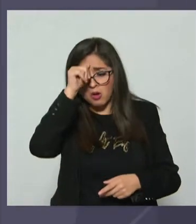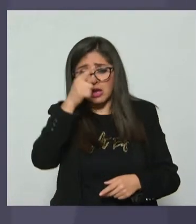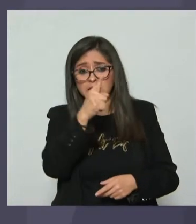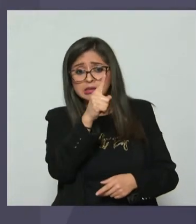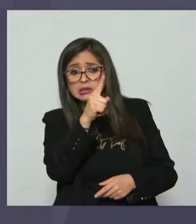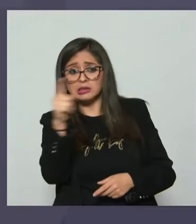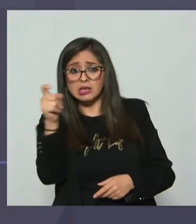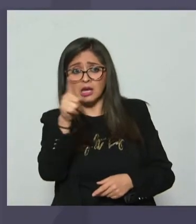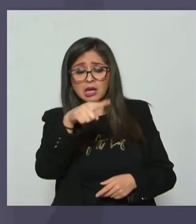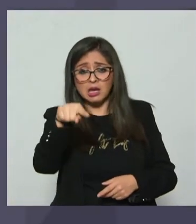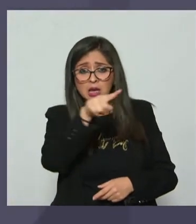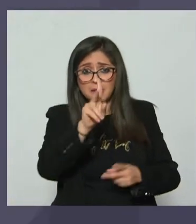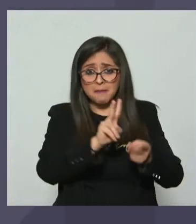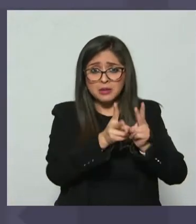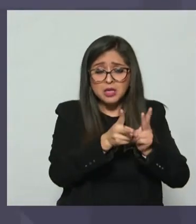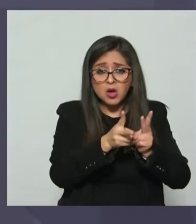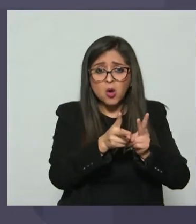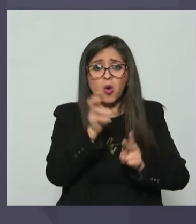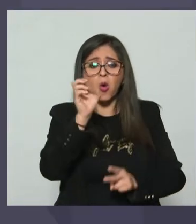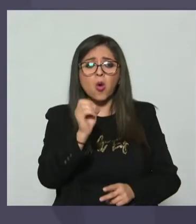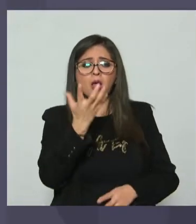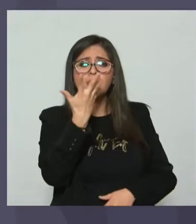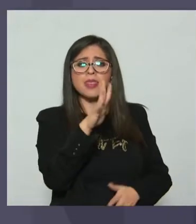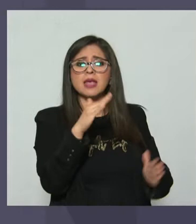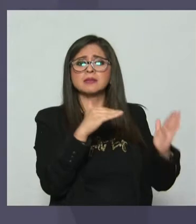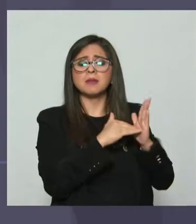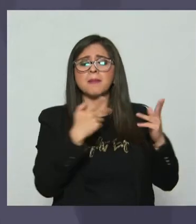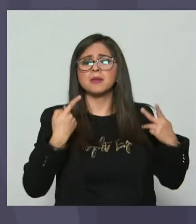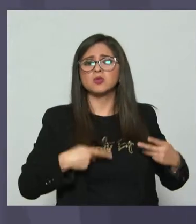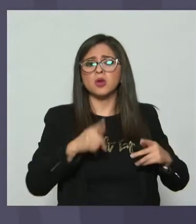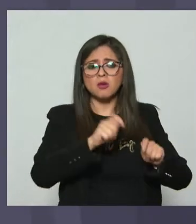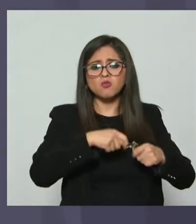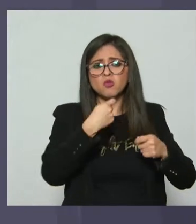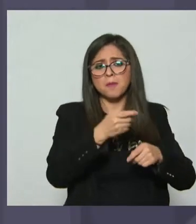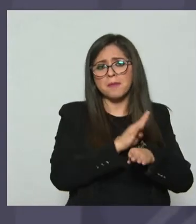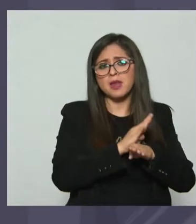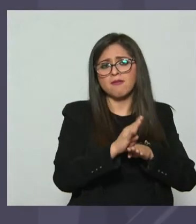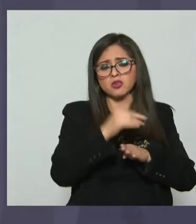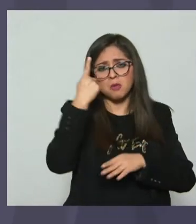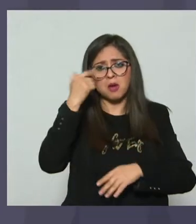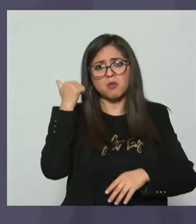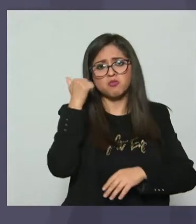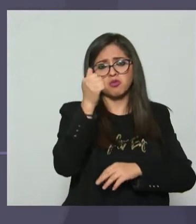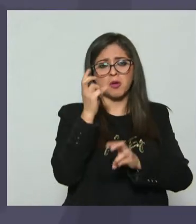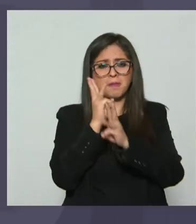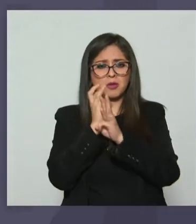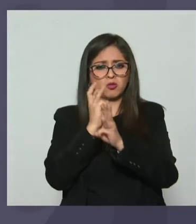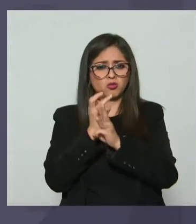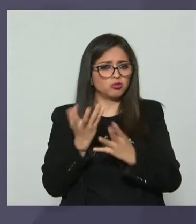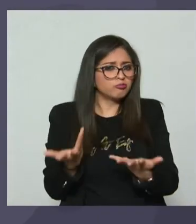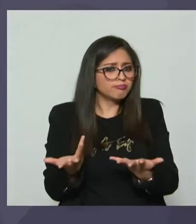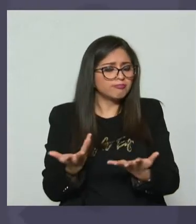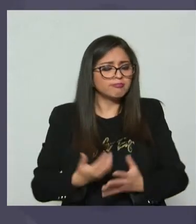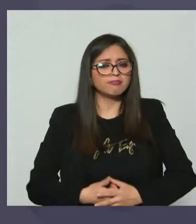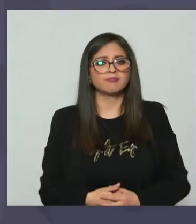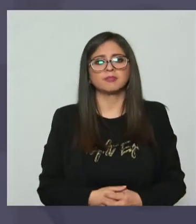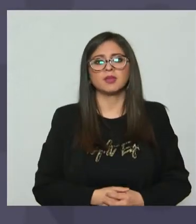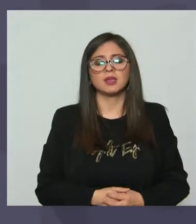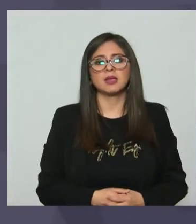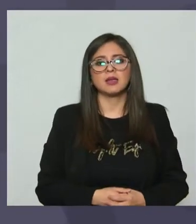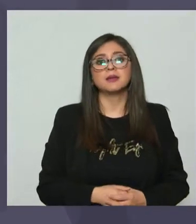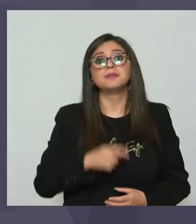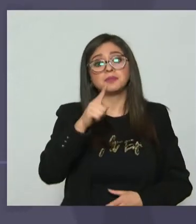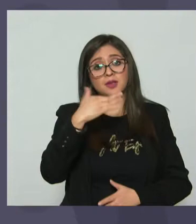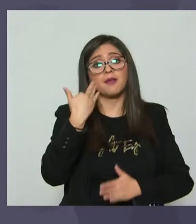vecinos o de 10,000 beneficiarios que va a tener esta línea. Yo creo que también falta una labor de convencimiento,